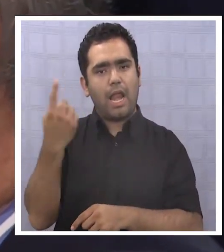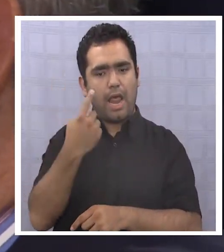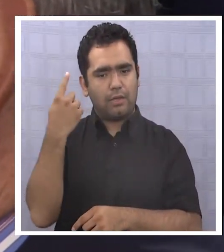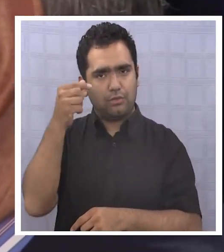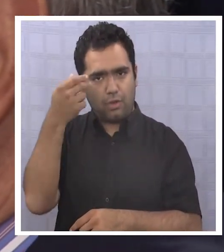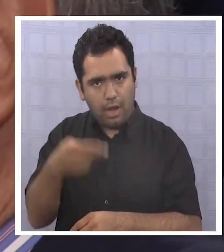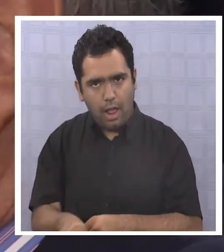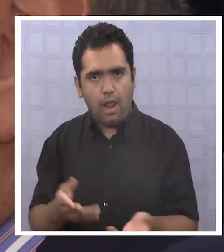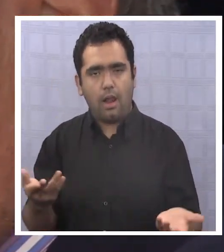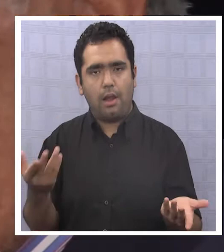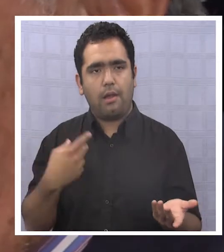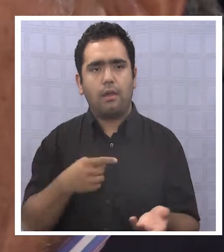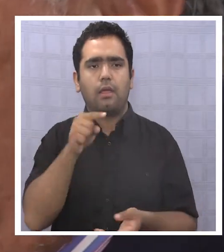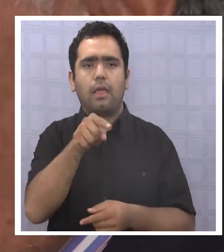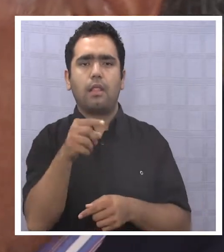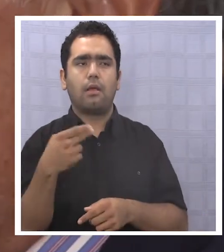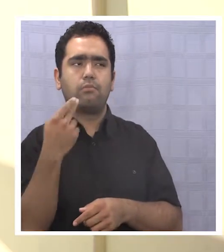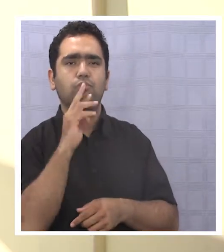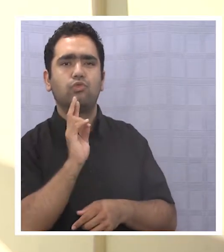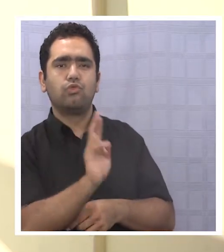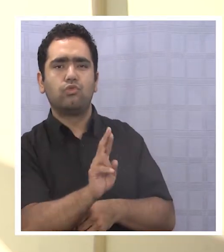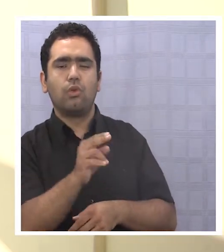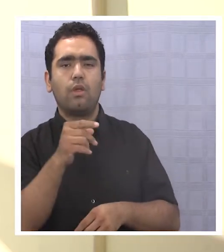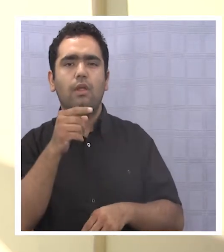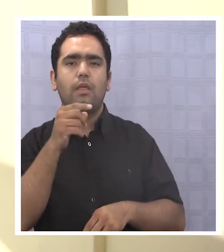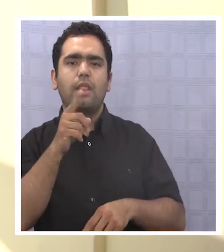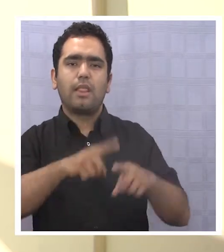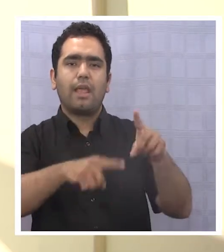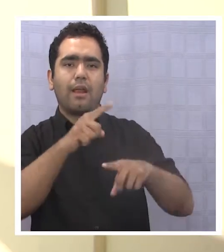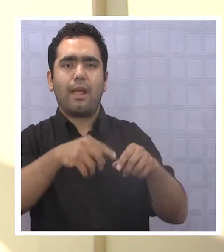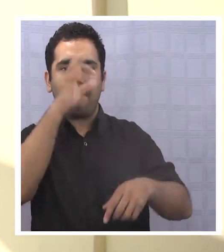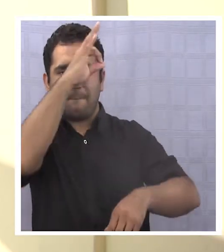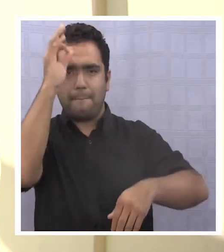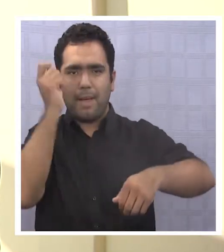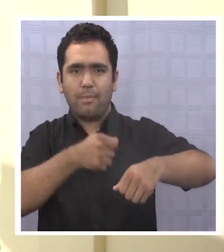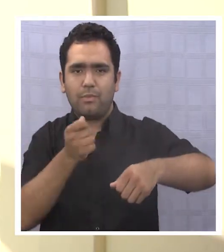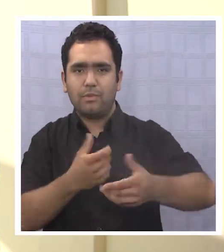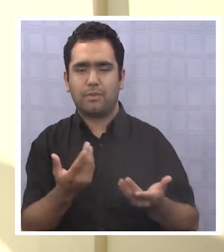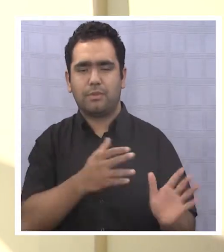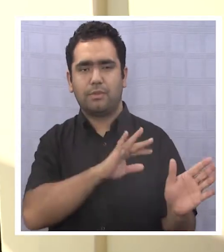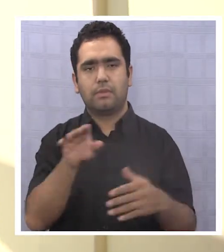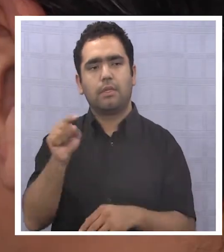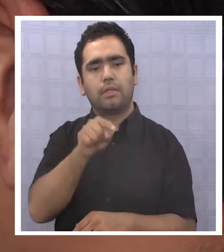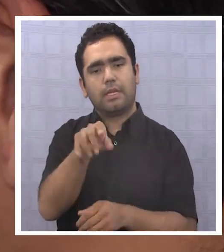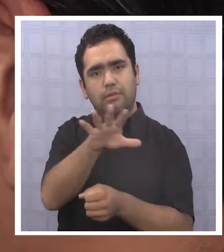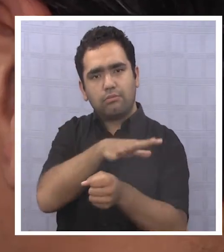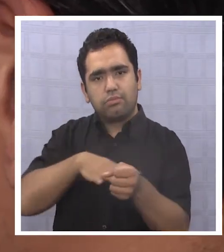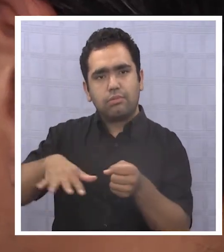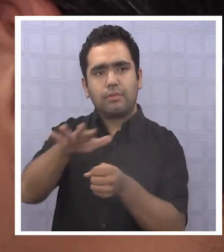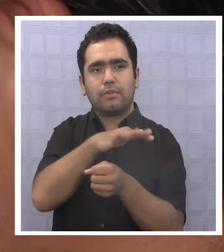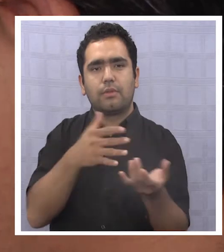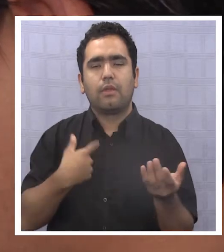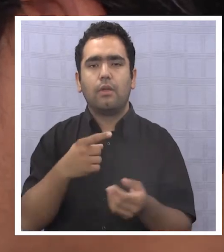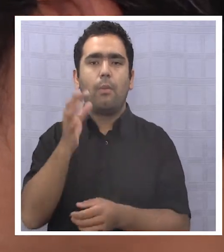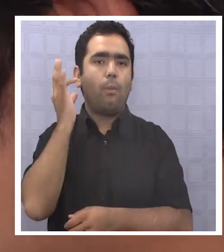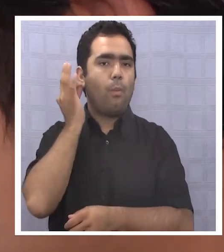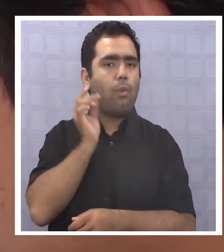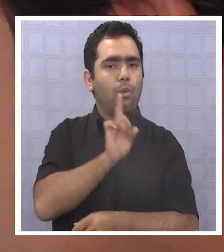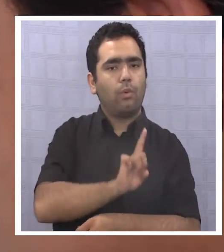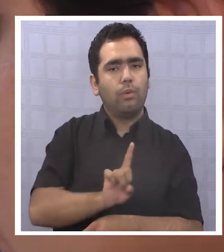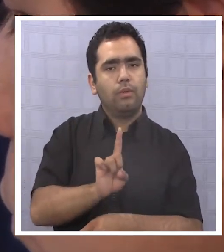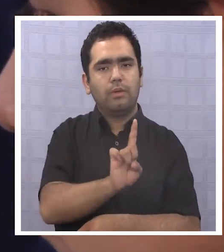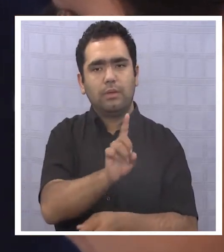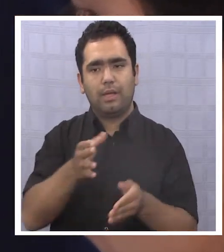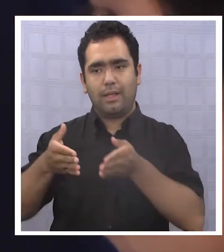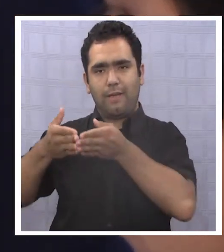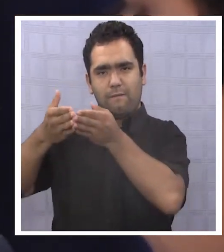territorio nacional y lo que es aún esta tierra maya Biobío mapuche. En medio de ese contexto, surge la historia